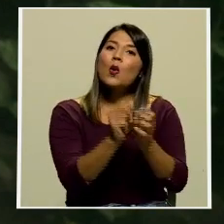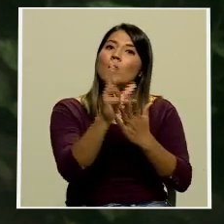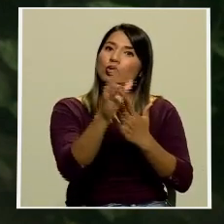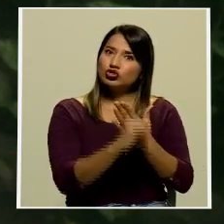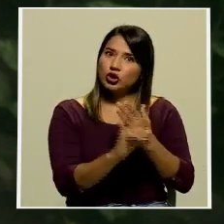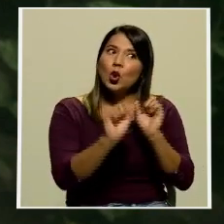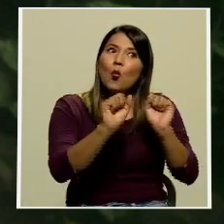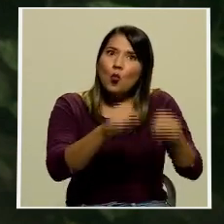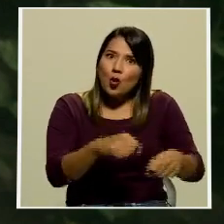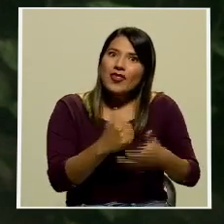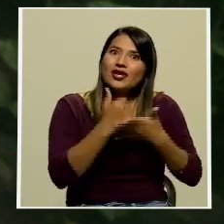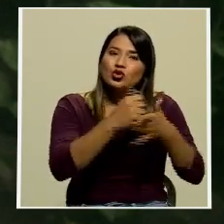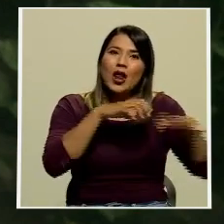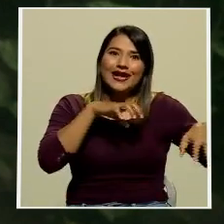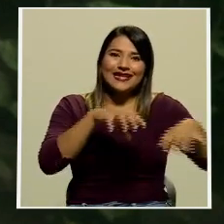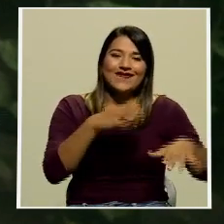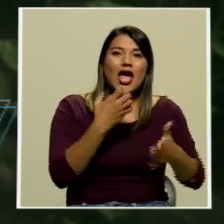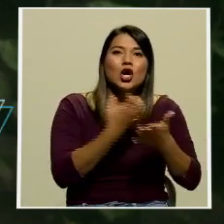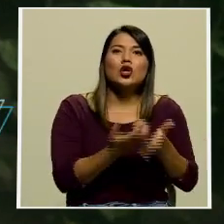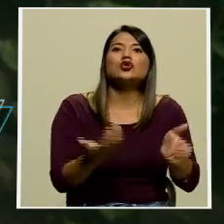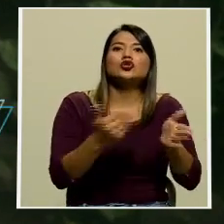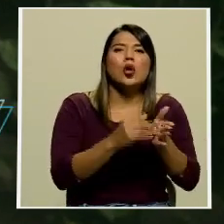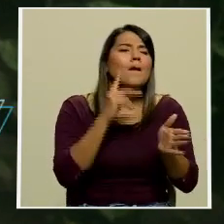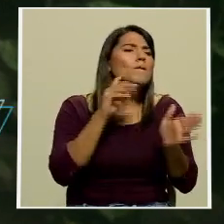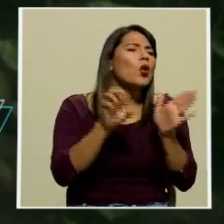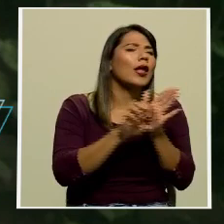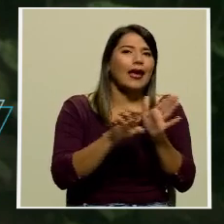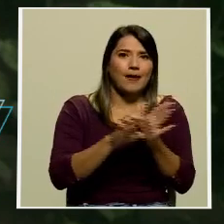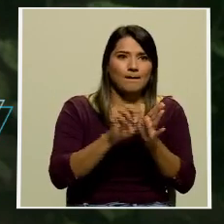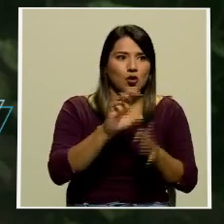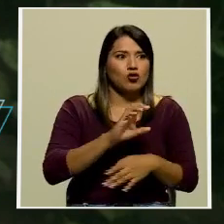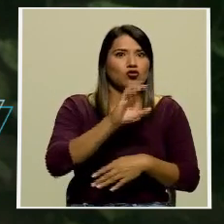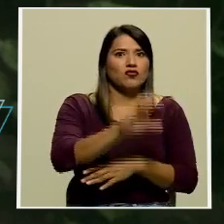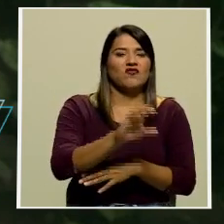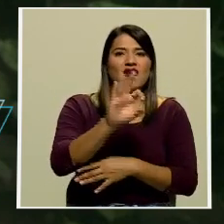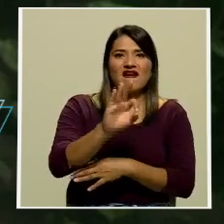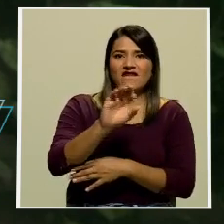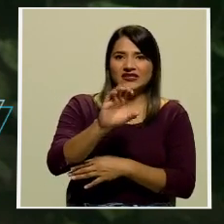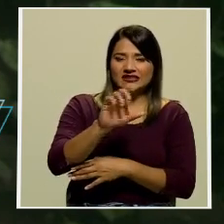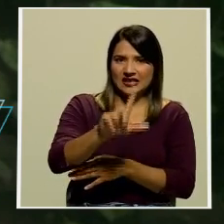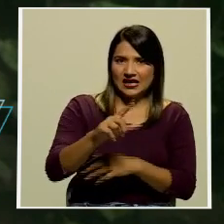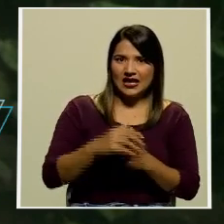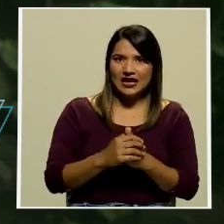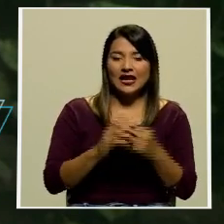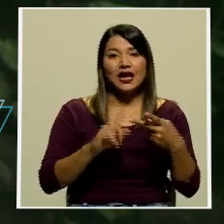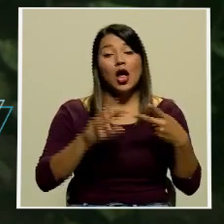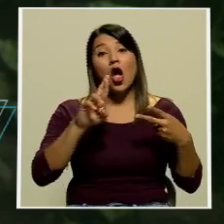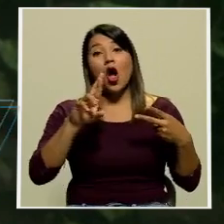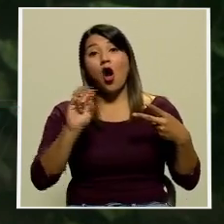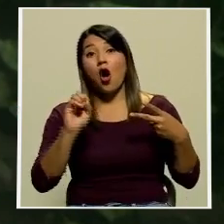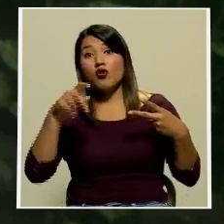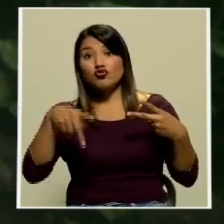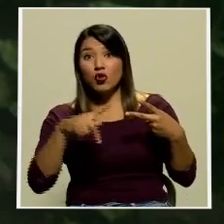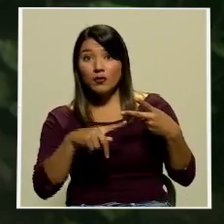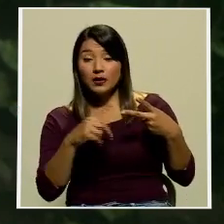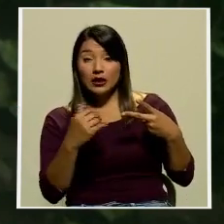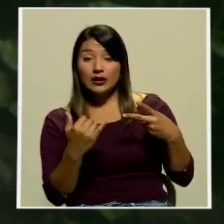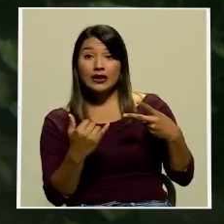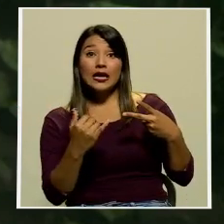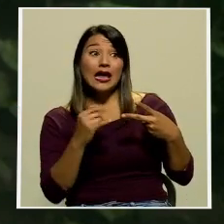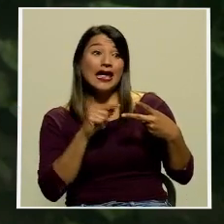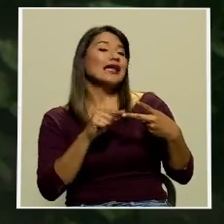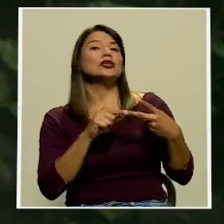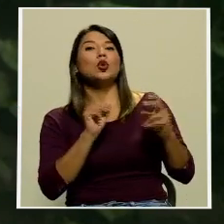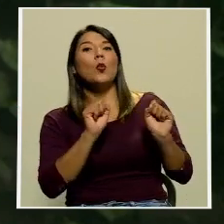ayudar a la reactivación económica, como fue lo de la entrega del FFCR y lo que está haciendo en estos momentos el ROP, que las personas lo están recibiendo. Puede ayudar